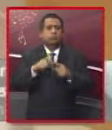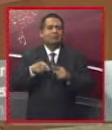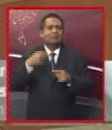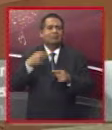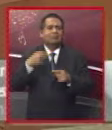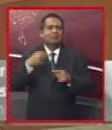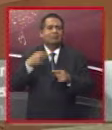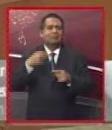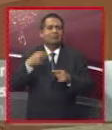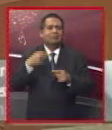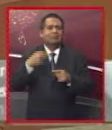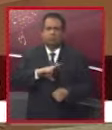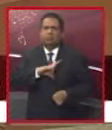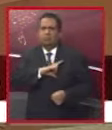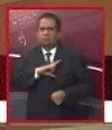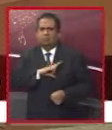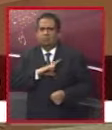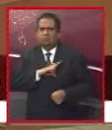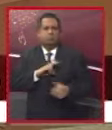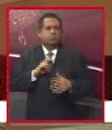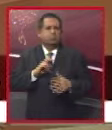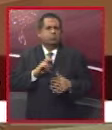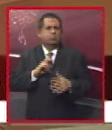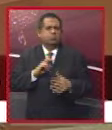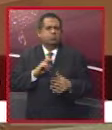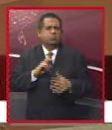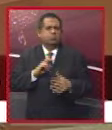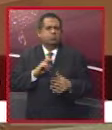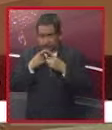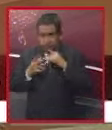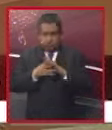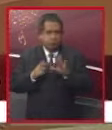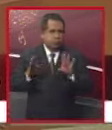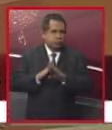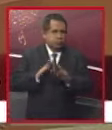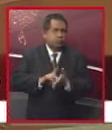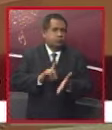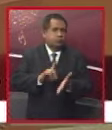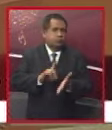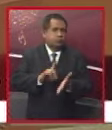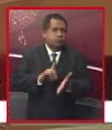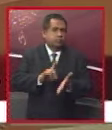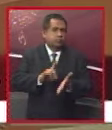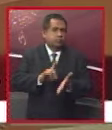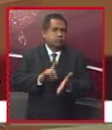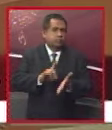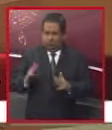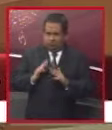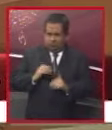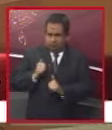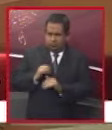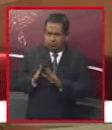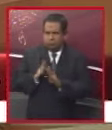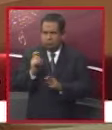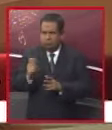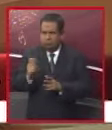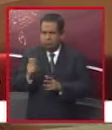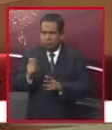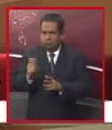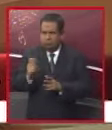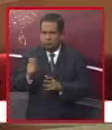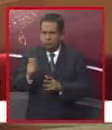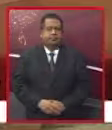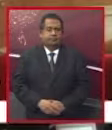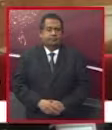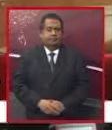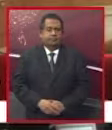legislativo. Presentó un voto particular. La legisladora se refirió a la garantía de los derechos humanos por parte del Ejército Mexicano.